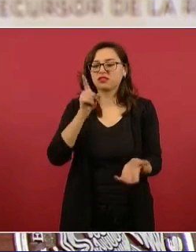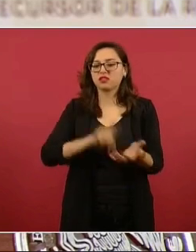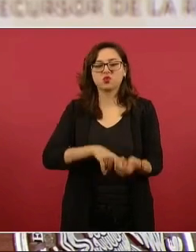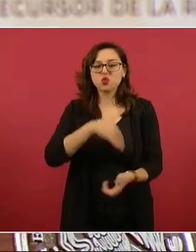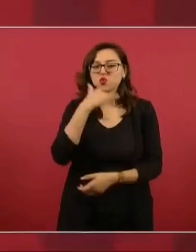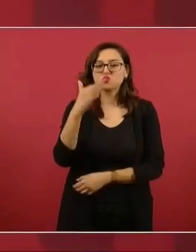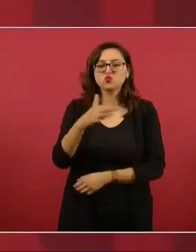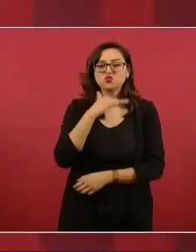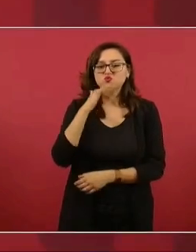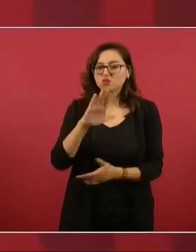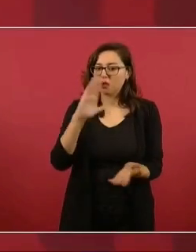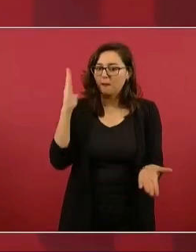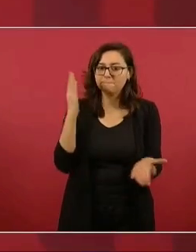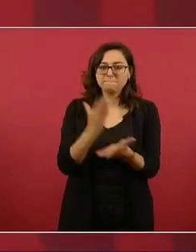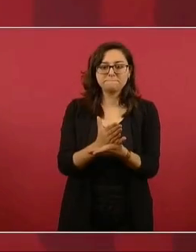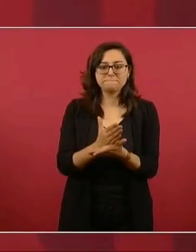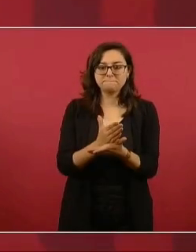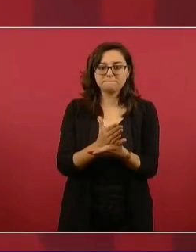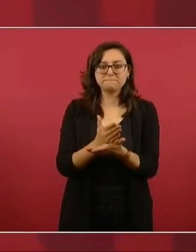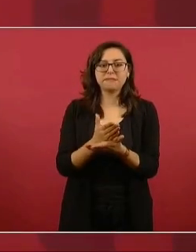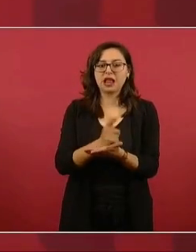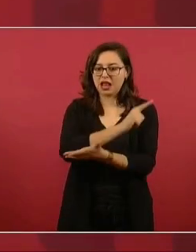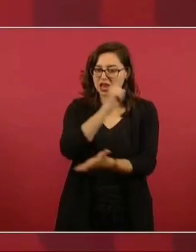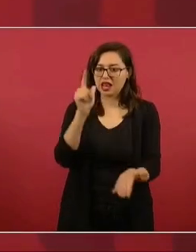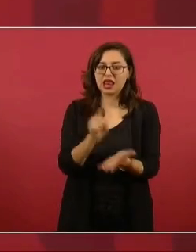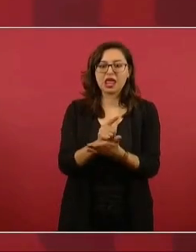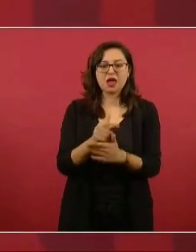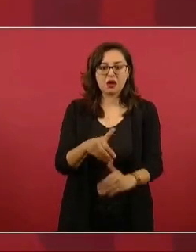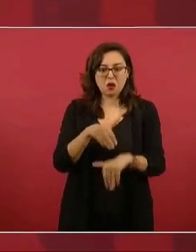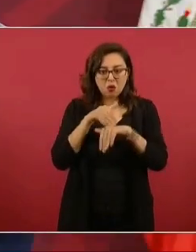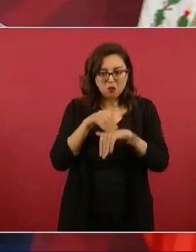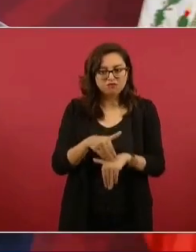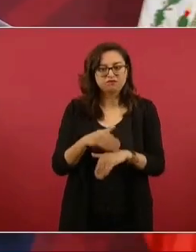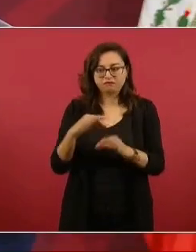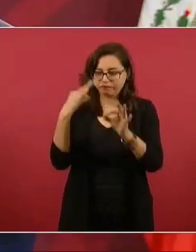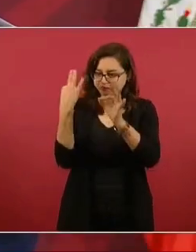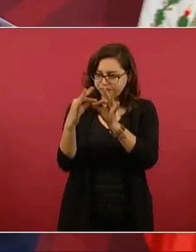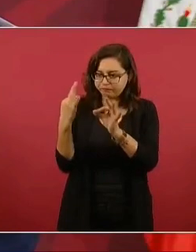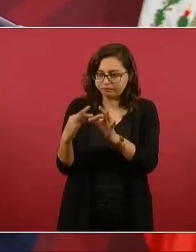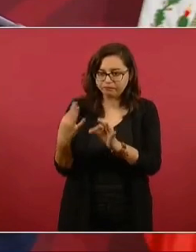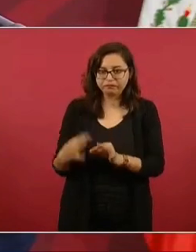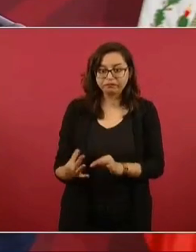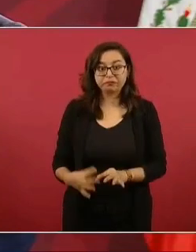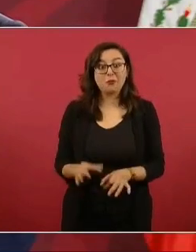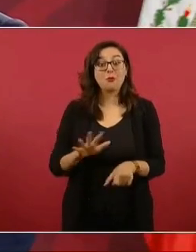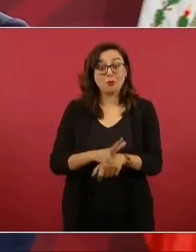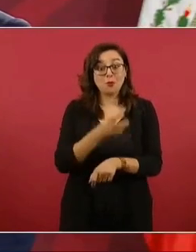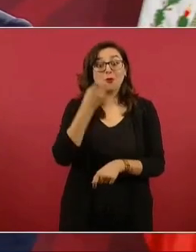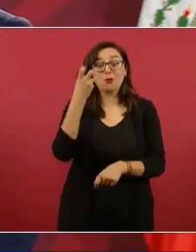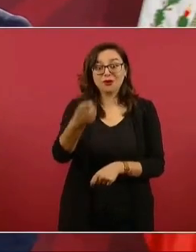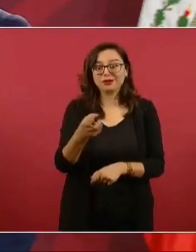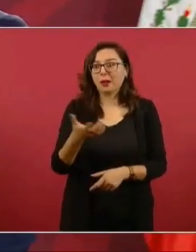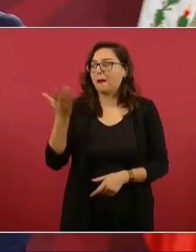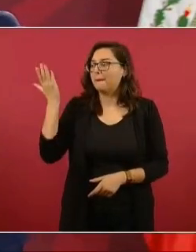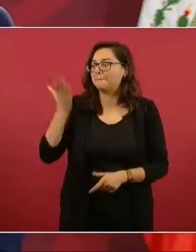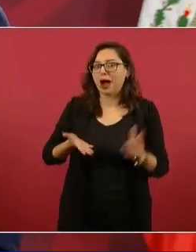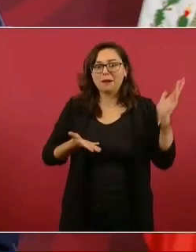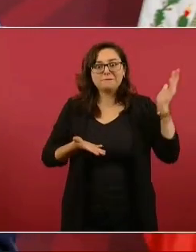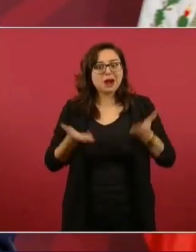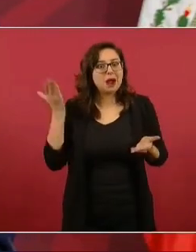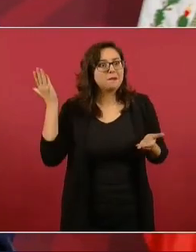ya hay un auténtico Estado de Derecho. Por eso está llegando la inversión extranjera como nunca,